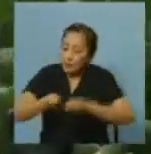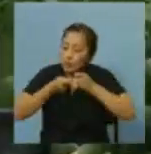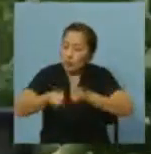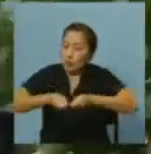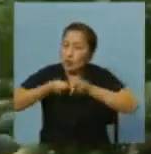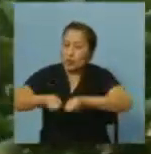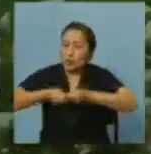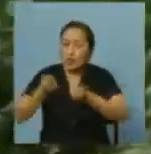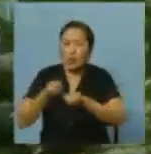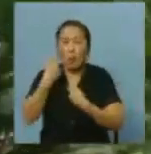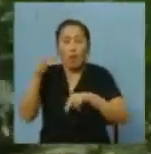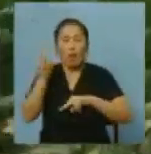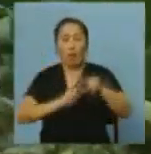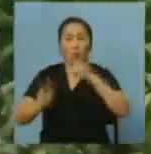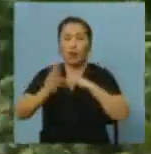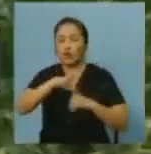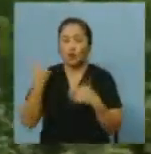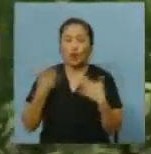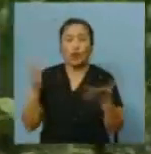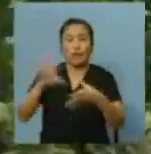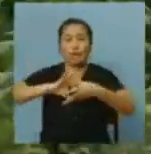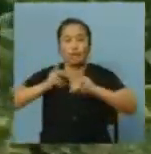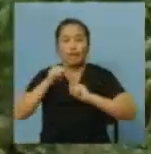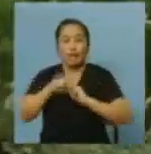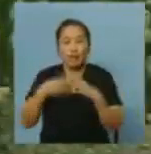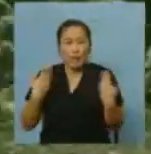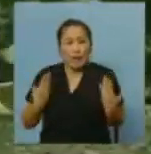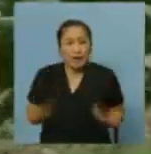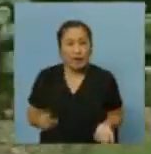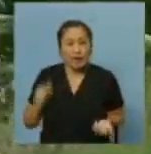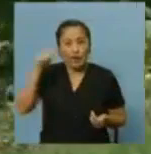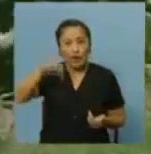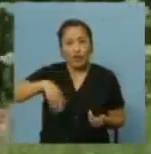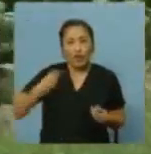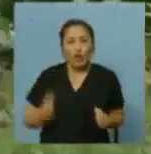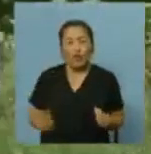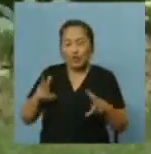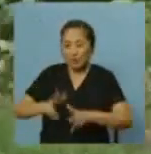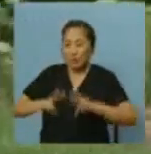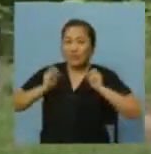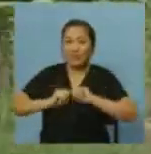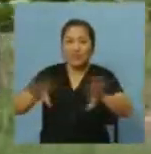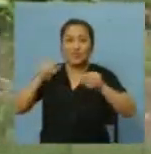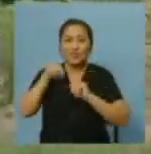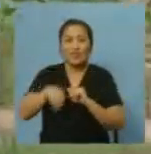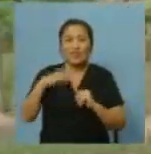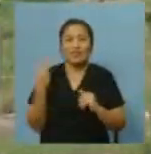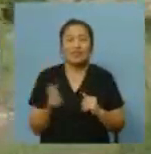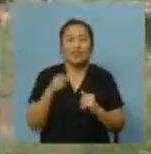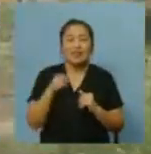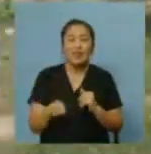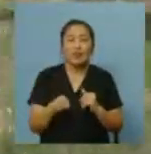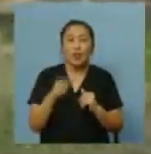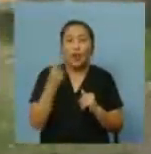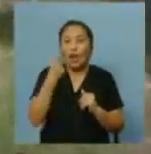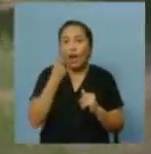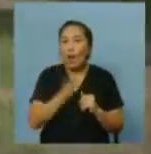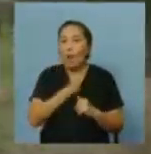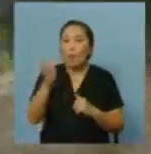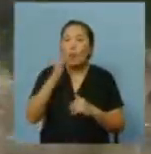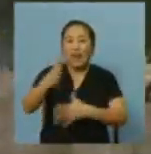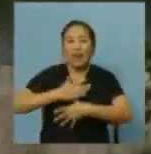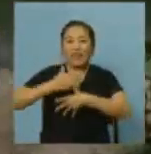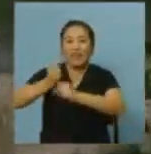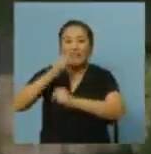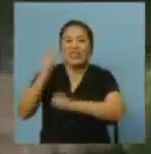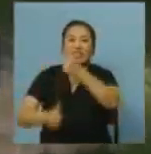a luchando todo lo que corresponde. Por lo tanto, hoy le hemos anunciado que vamos a recurrir a la defensa